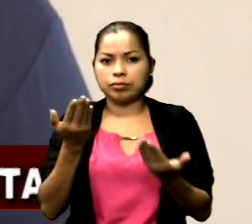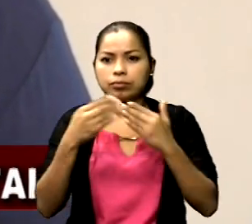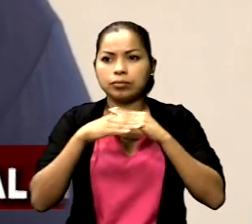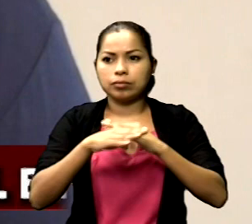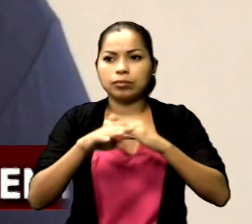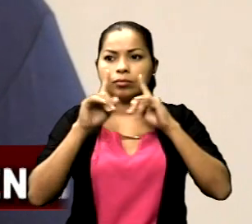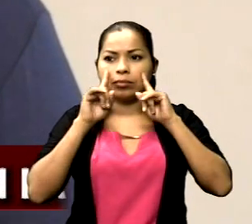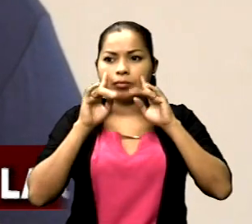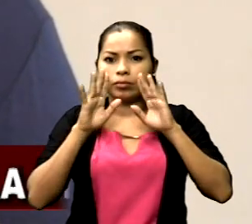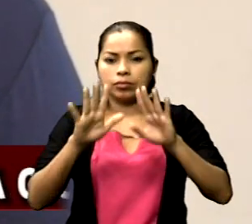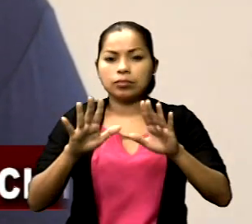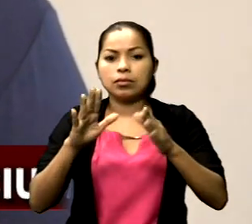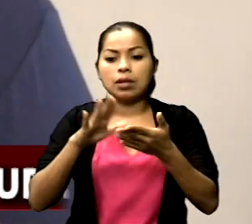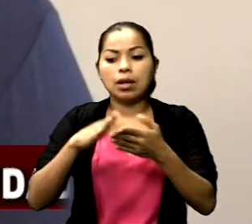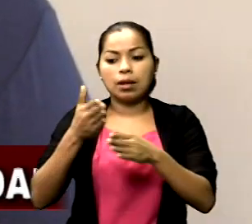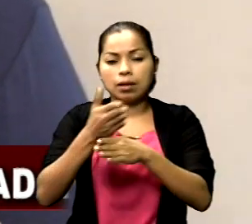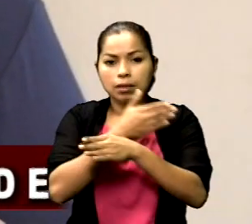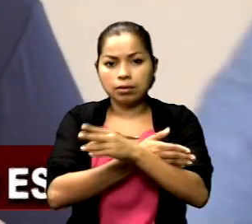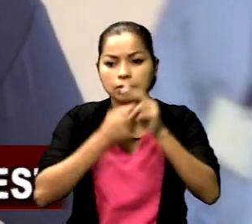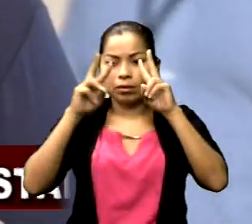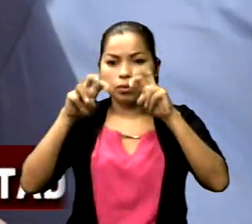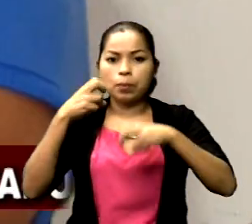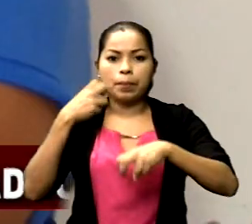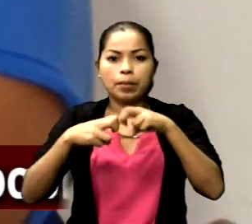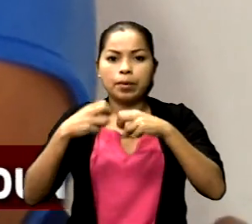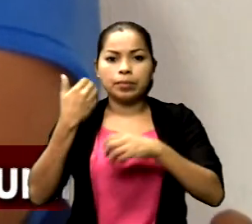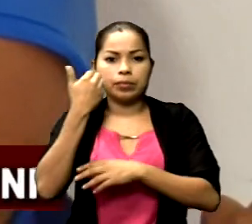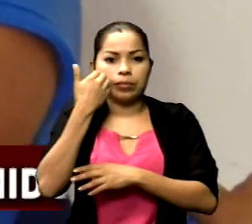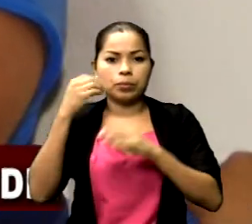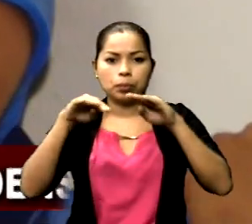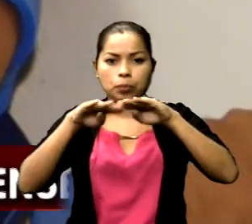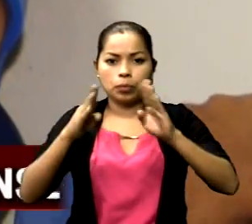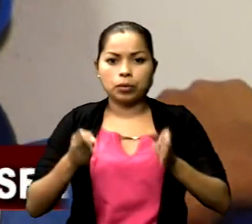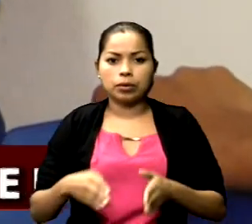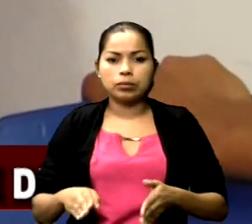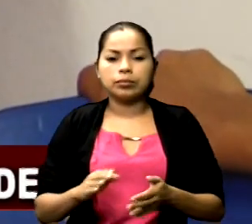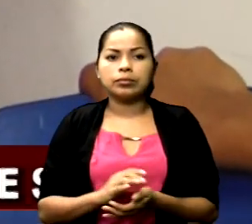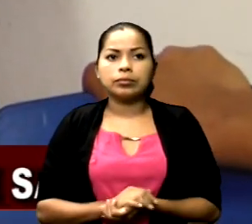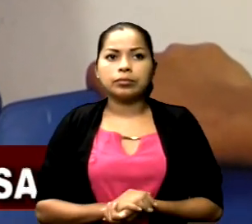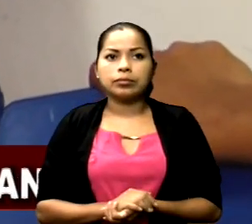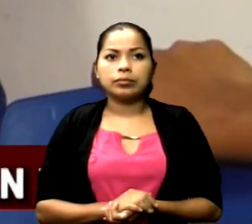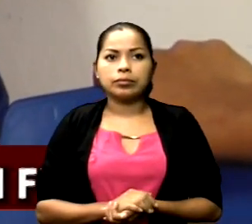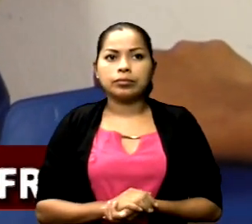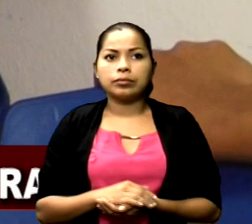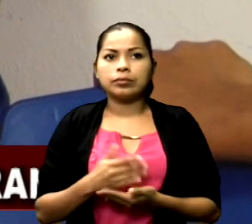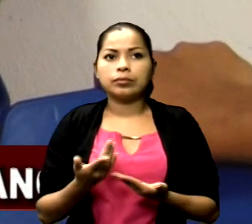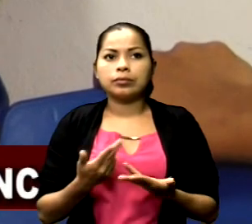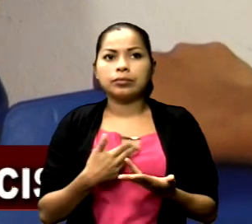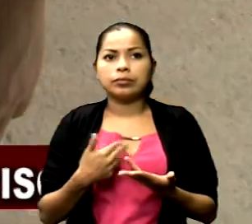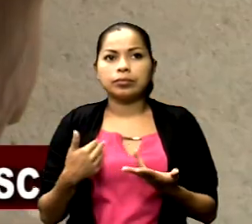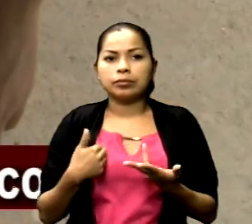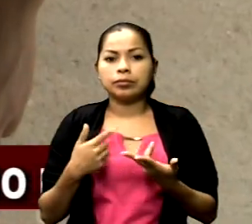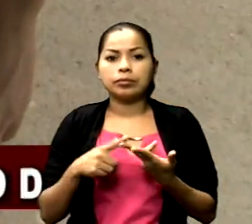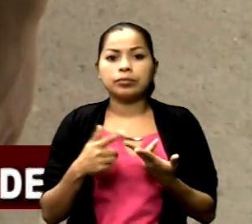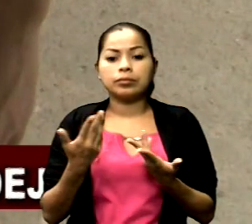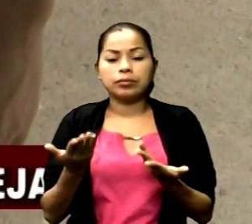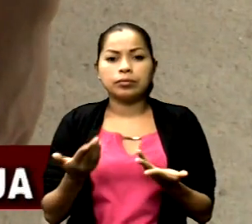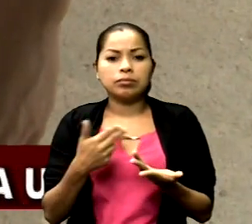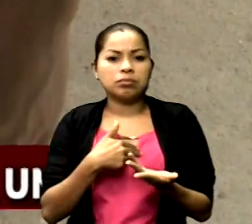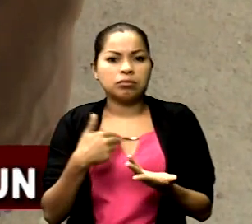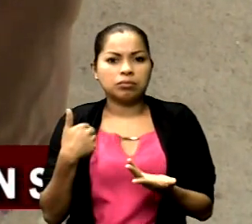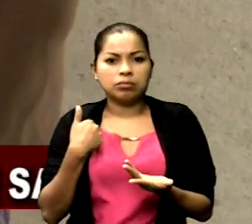y la captación temprana de algunos problemas de salud de la mujer. Entonces, ¿qué pasa? Nada